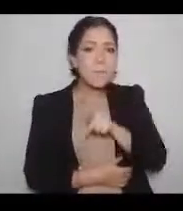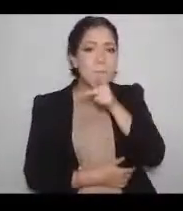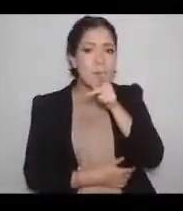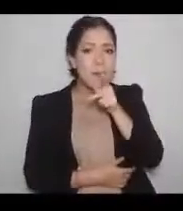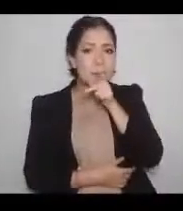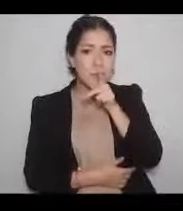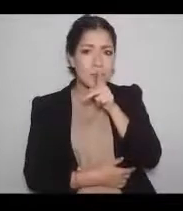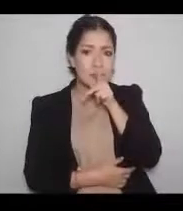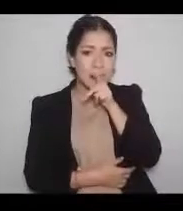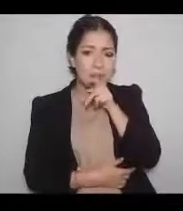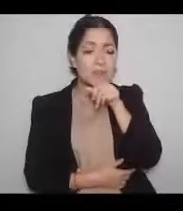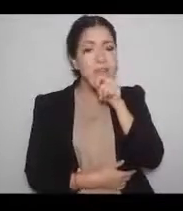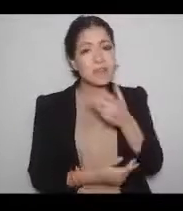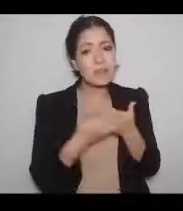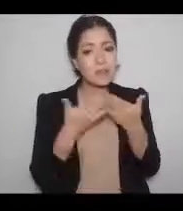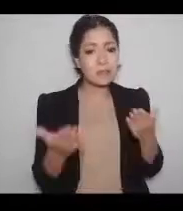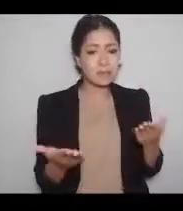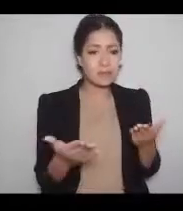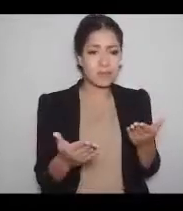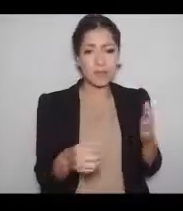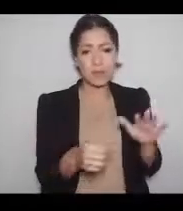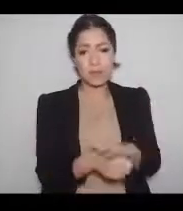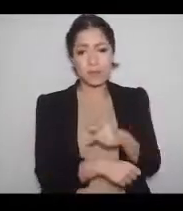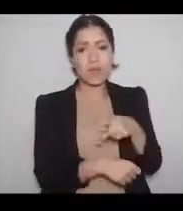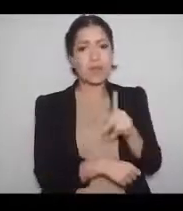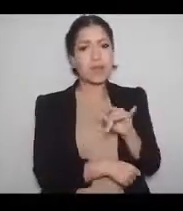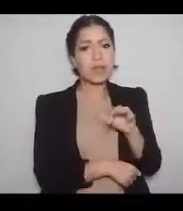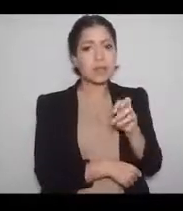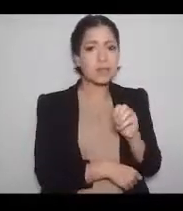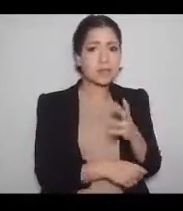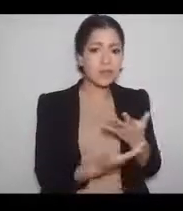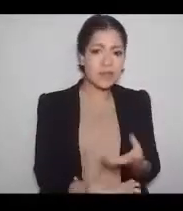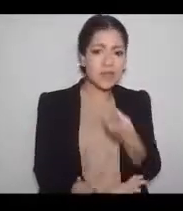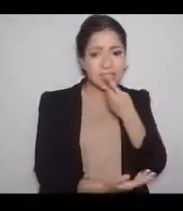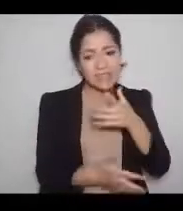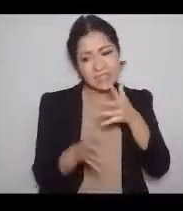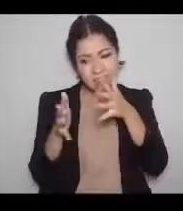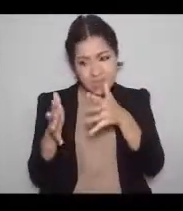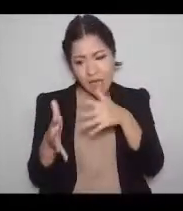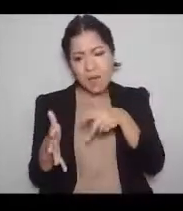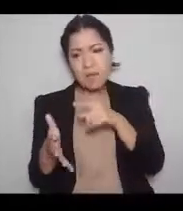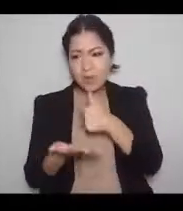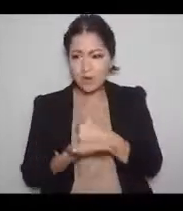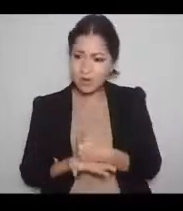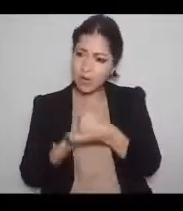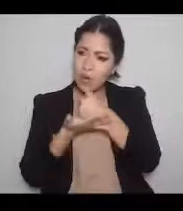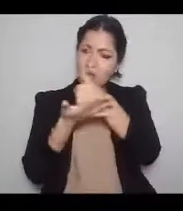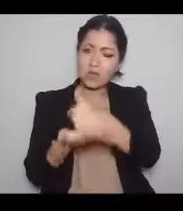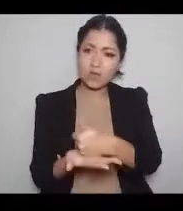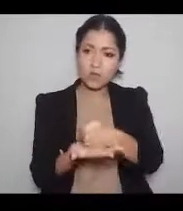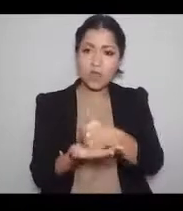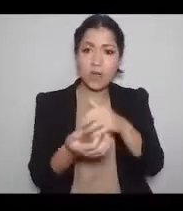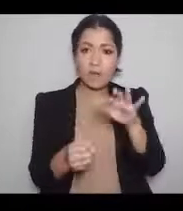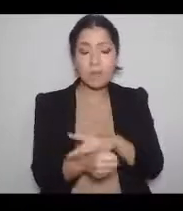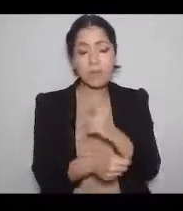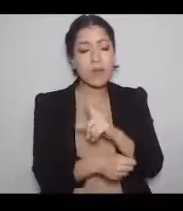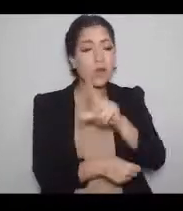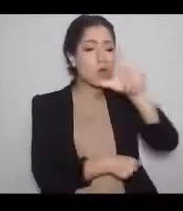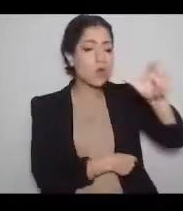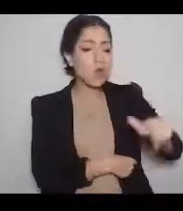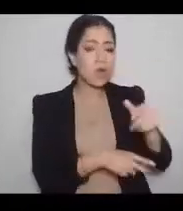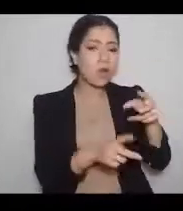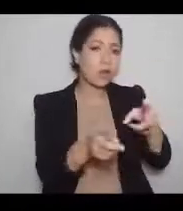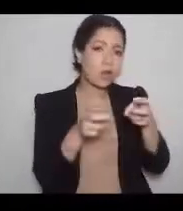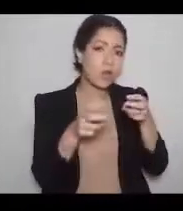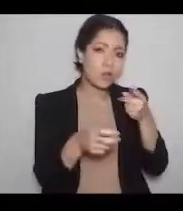afecto paternal. Lo regaña, pero le ayuda. El cabrón de Kepler lo vio morir y después le robó las tablas.